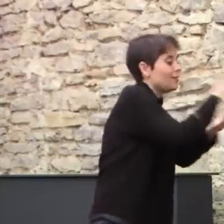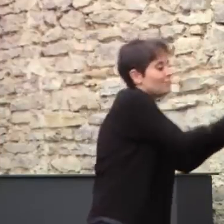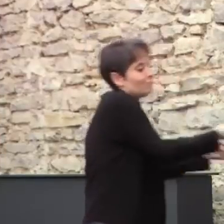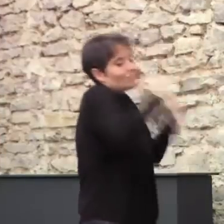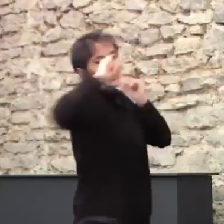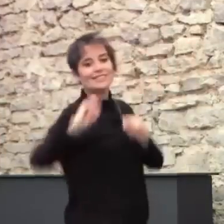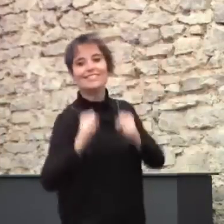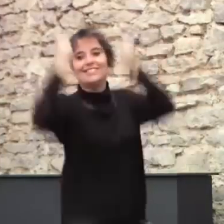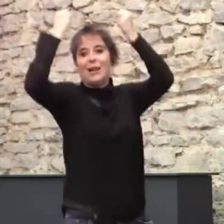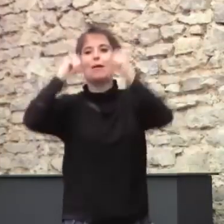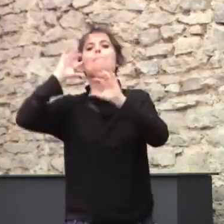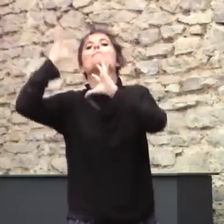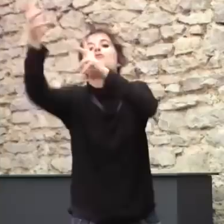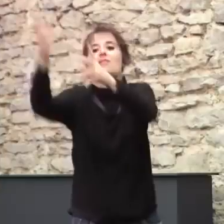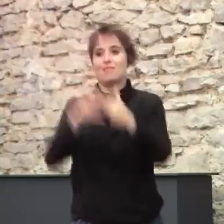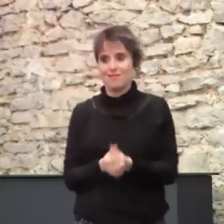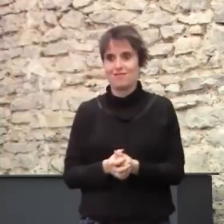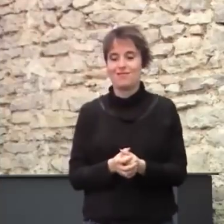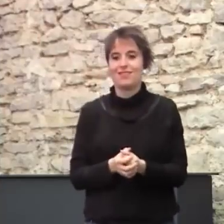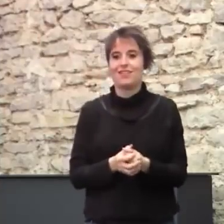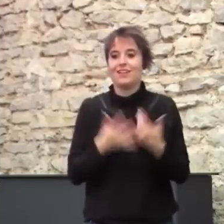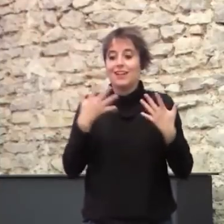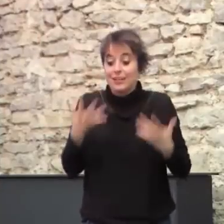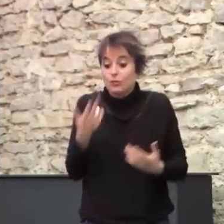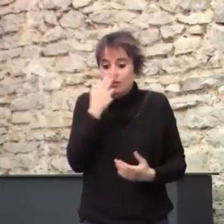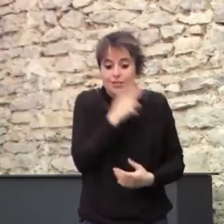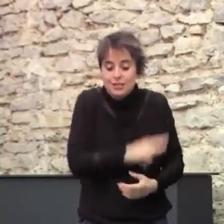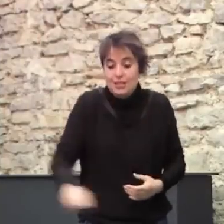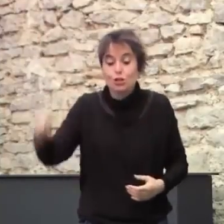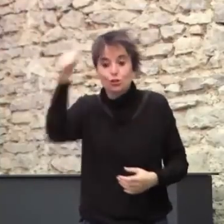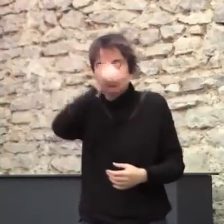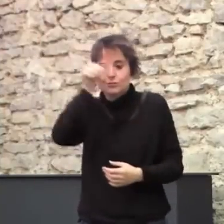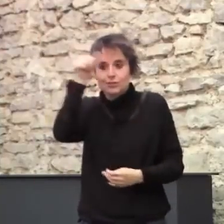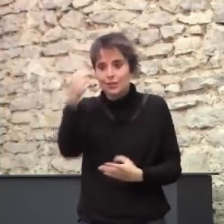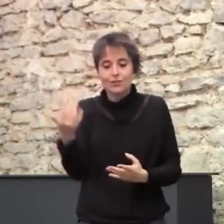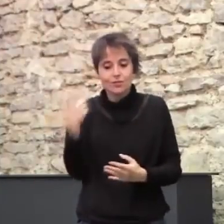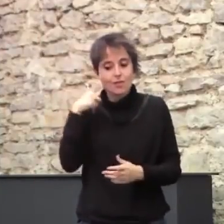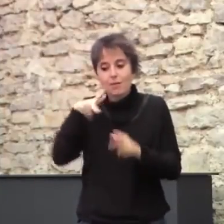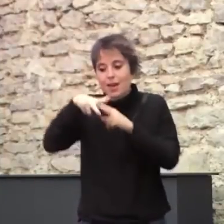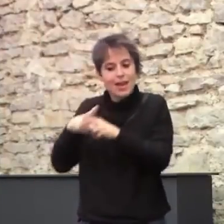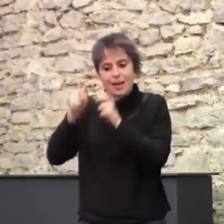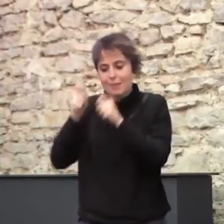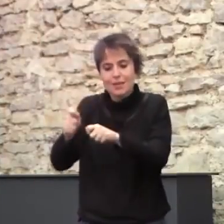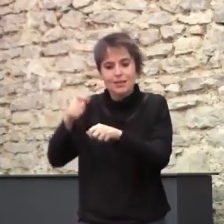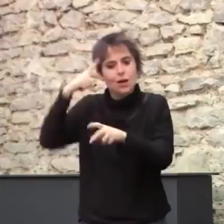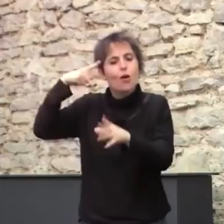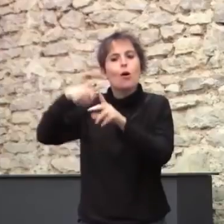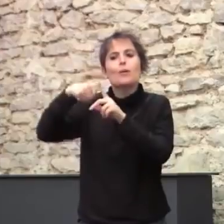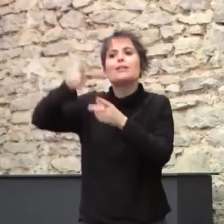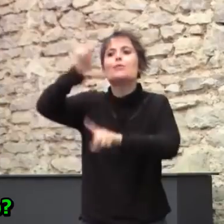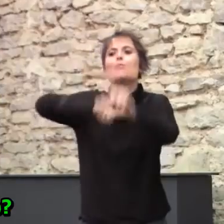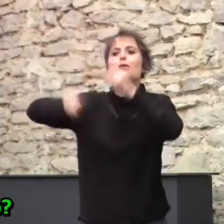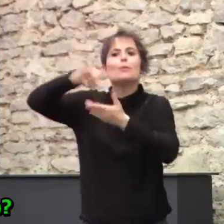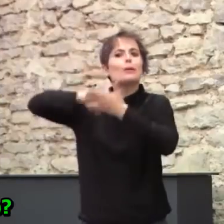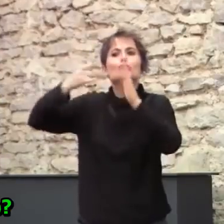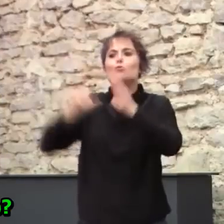violencia. Entonces, ¿cómo podemos hacer para que los niños varones tengan herramientas para resolver esos